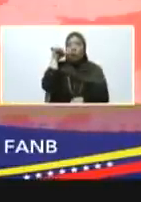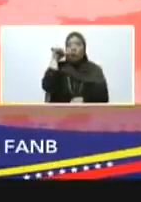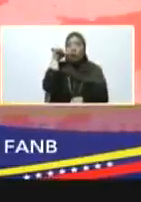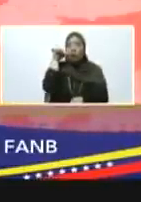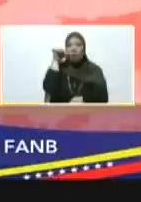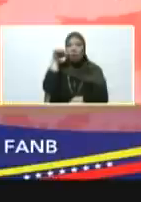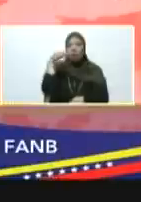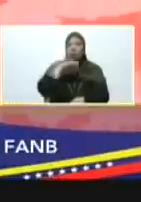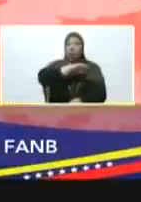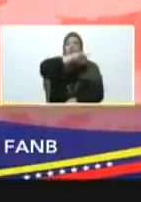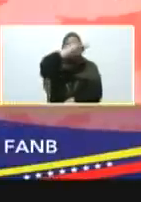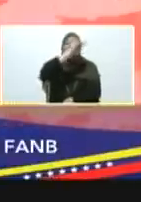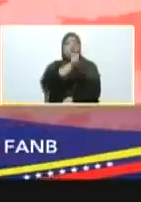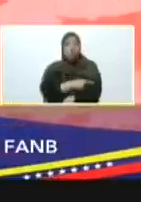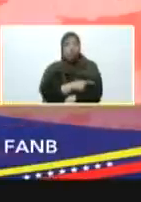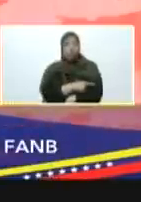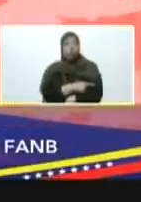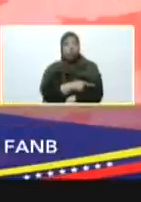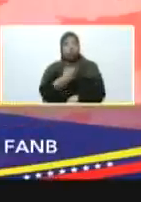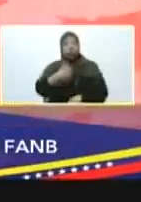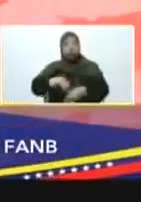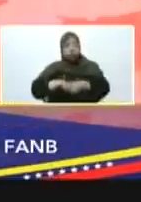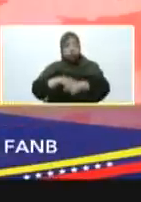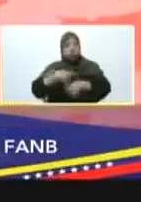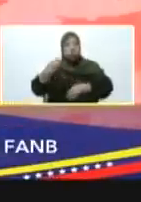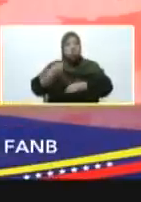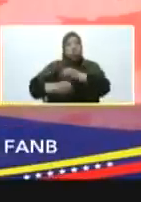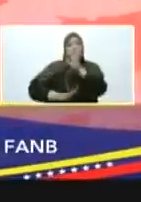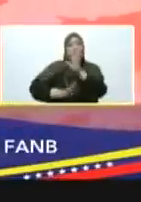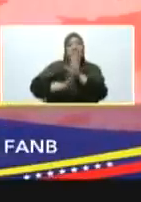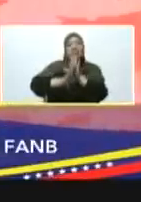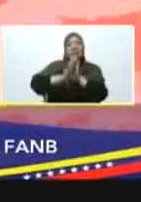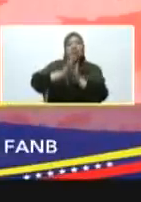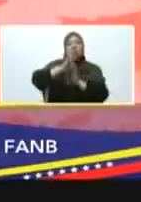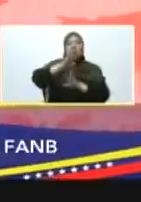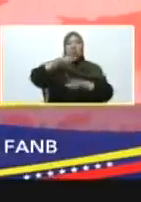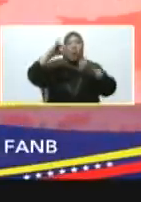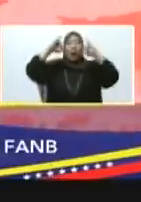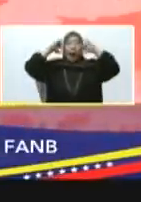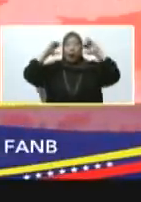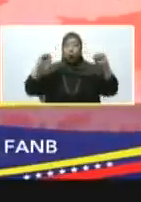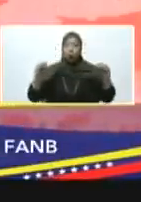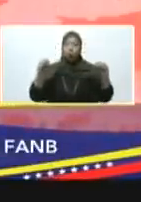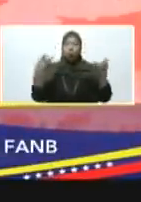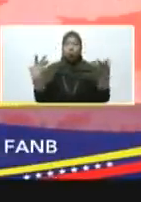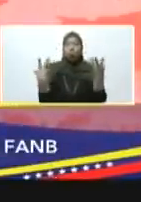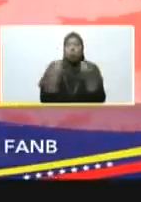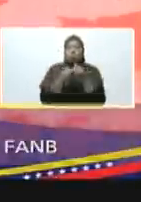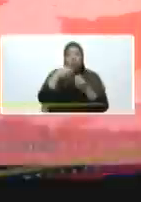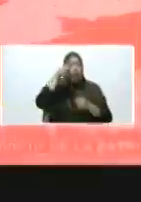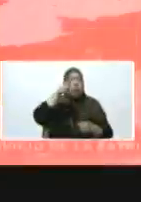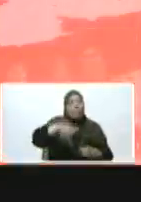con fuerza, desarrollando mucho la inteligencia junto al pueblo,